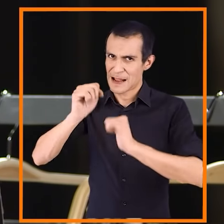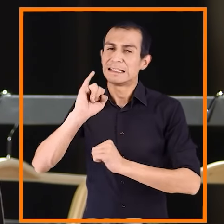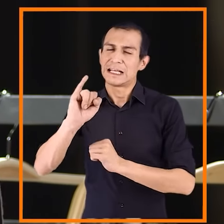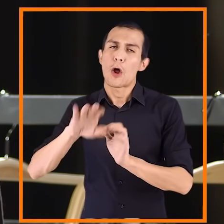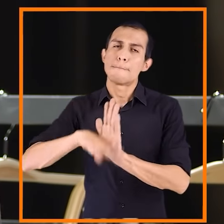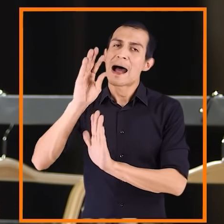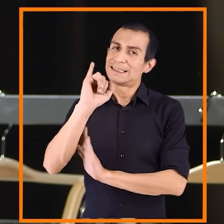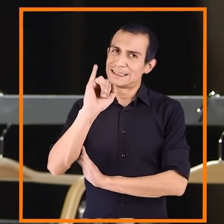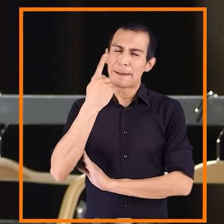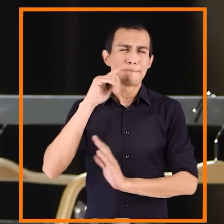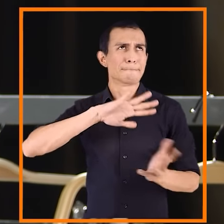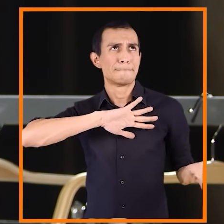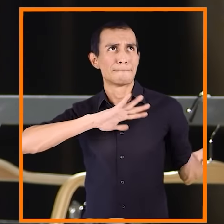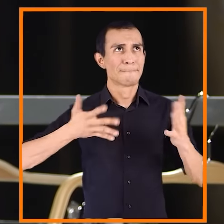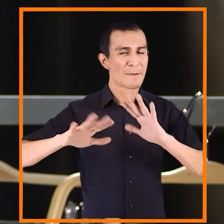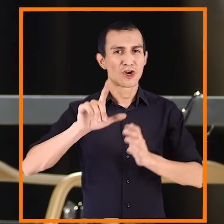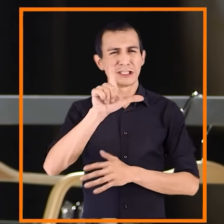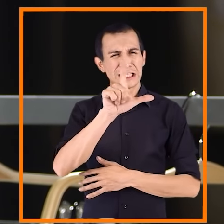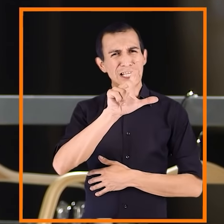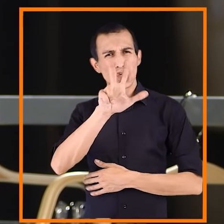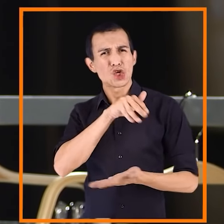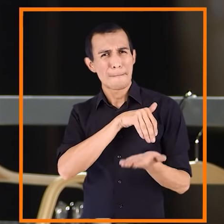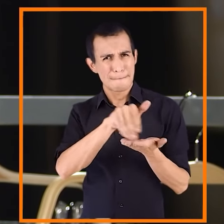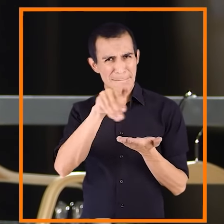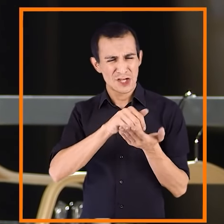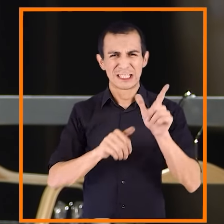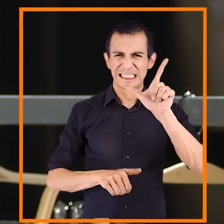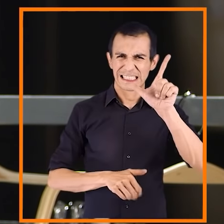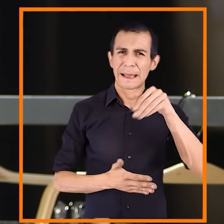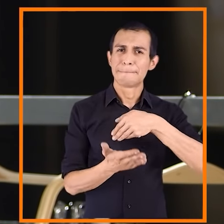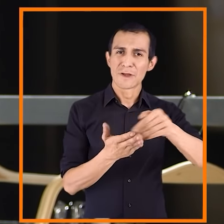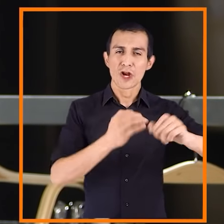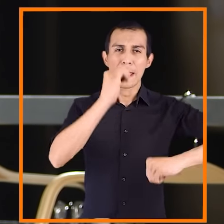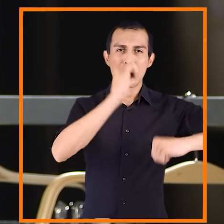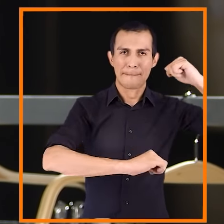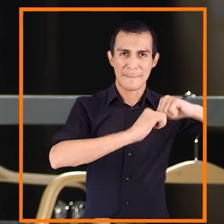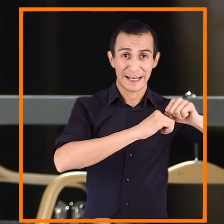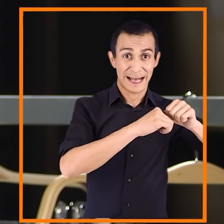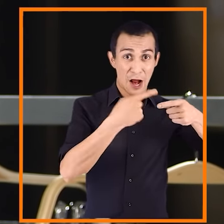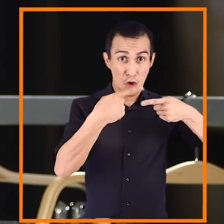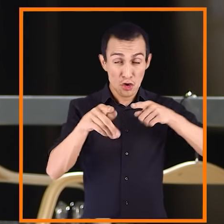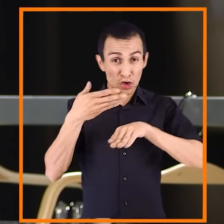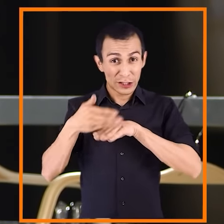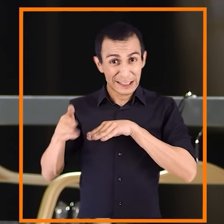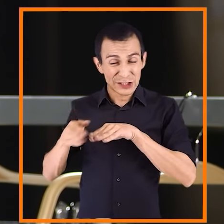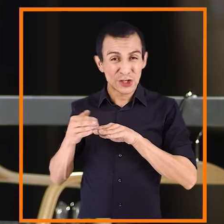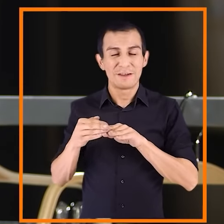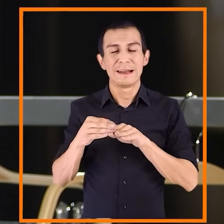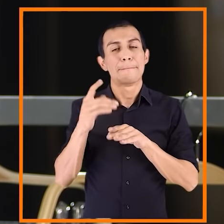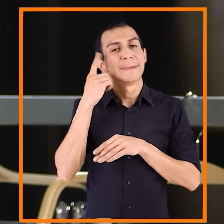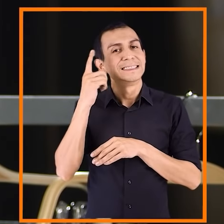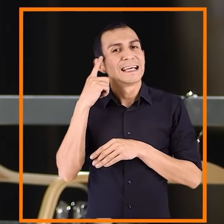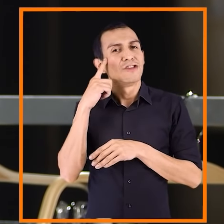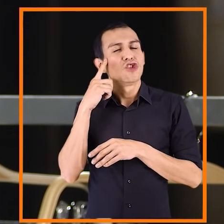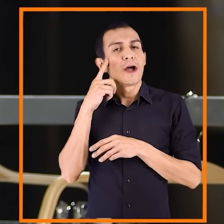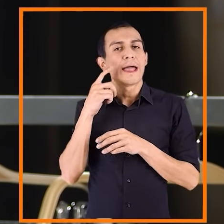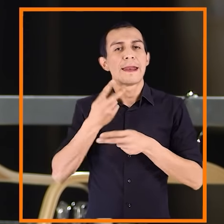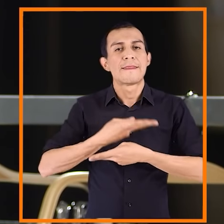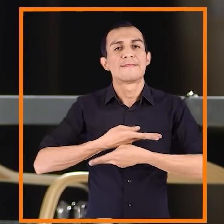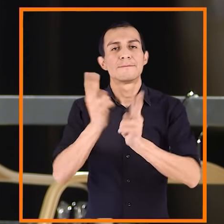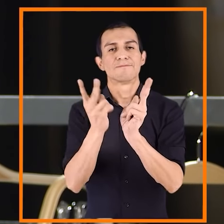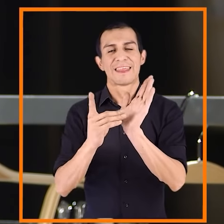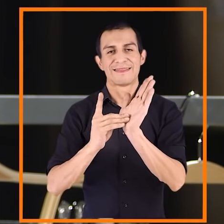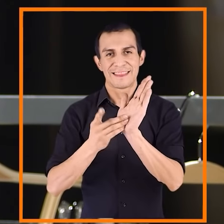el grueso sí son alrededor de 7, 8 millones, 7 millones más o menos en máquinas y el resto está dividido en realidad en marketing